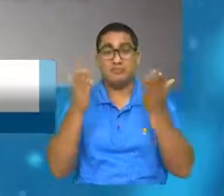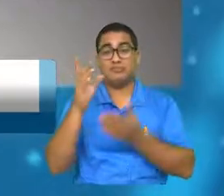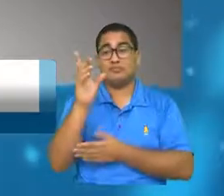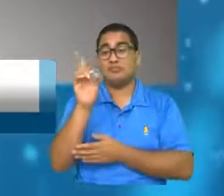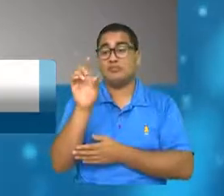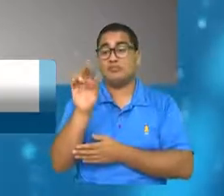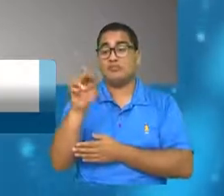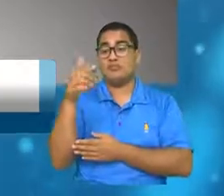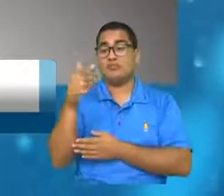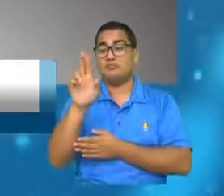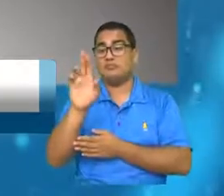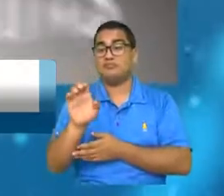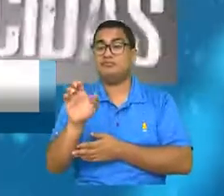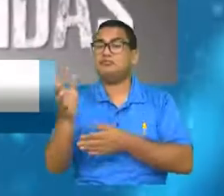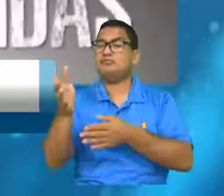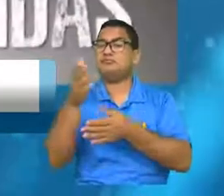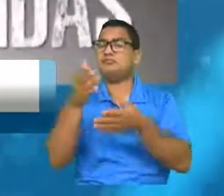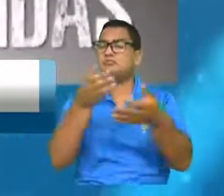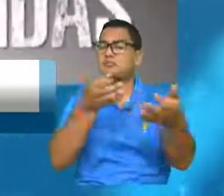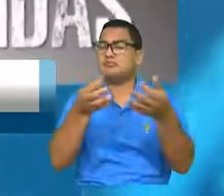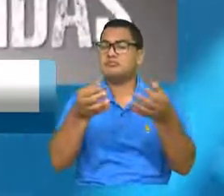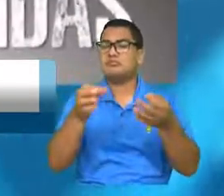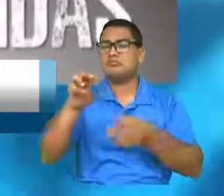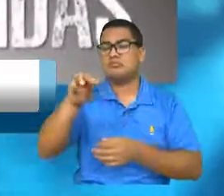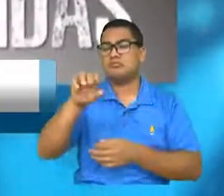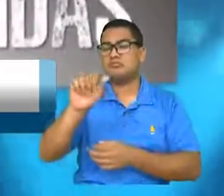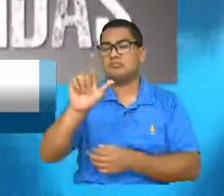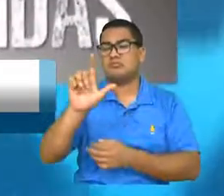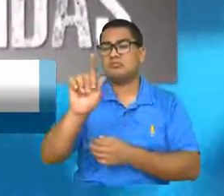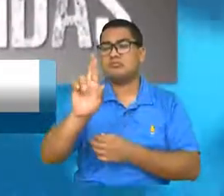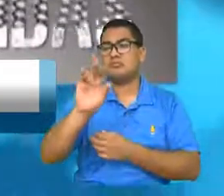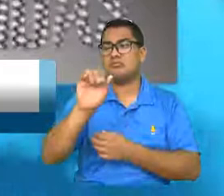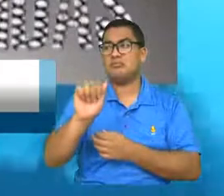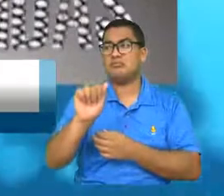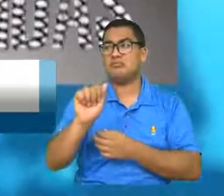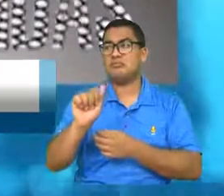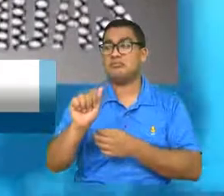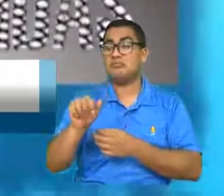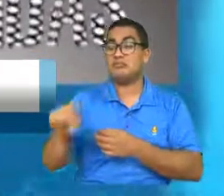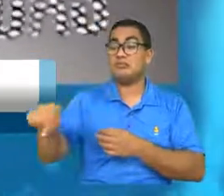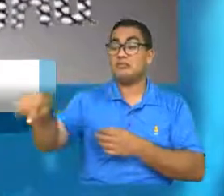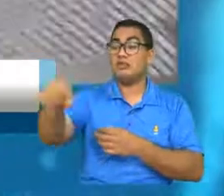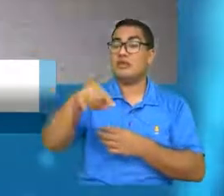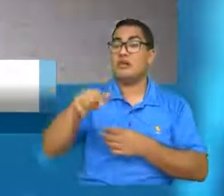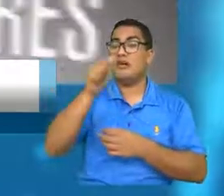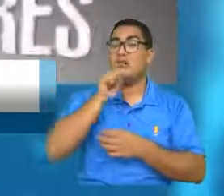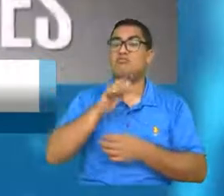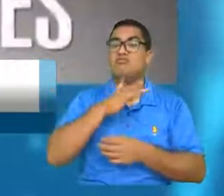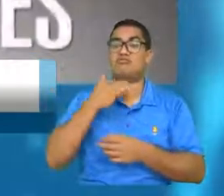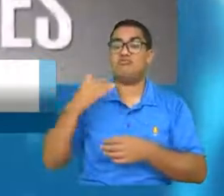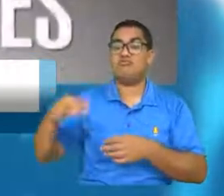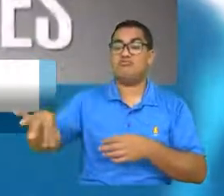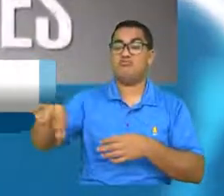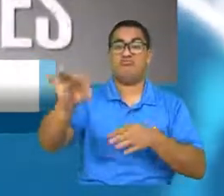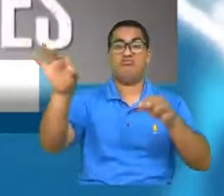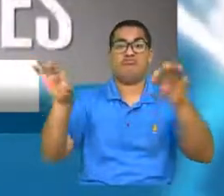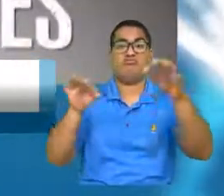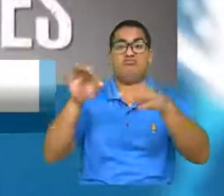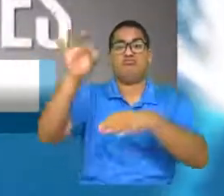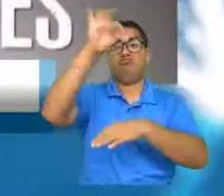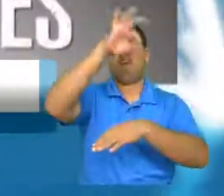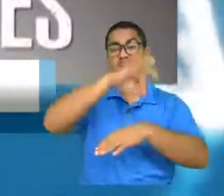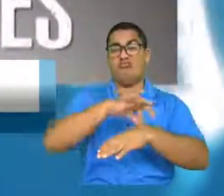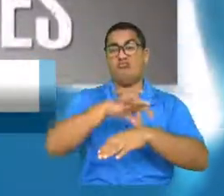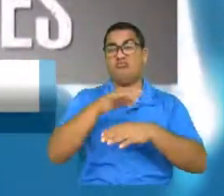si estoy en lo equivocado, ajá, usted me corrige, la malaria es en agua sucia y el mosquito transmisor del dengue se reproduce en agua